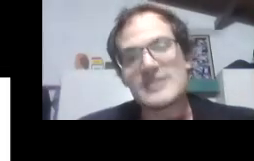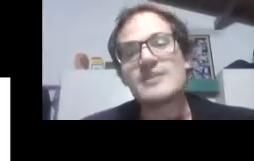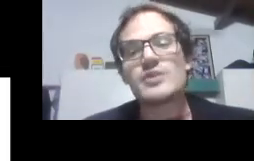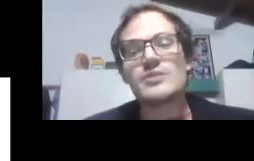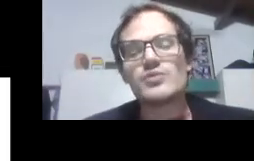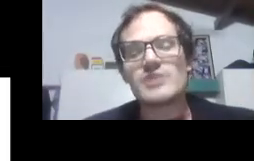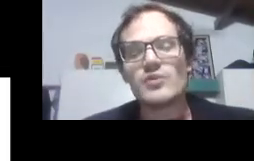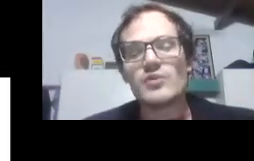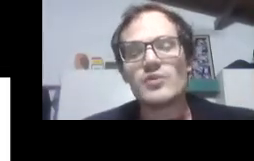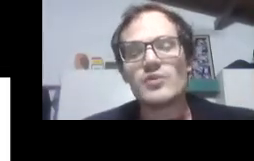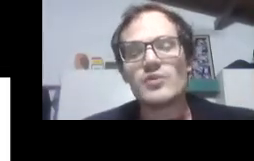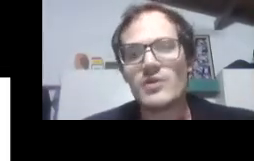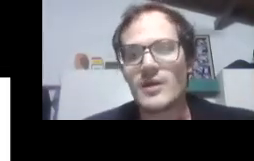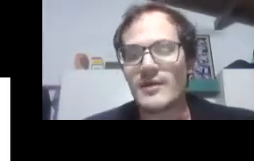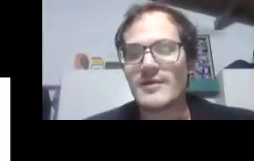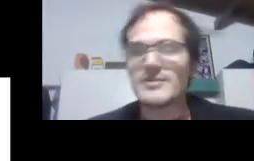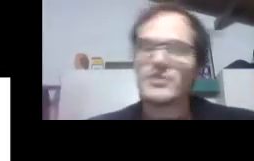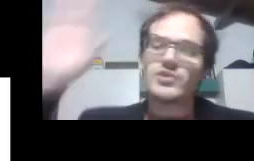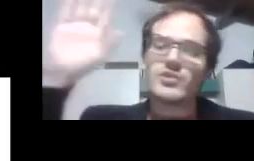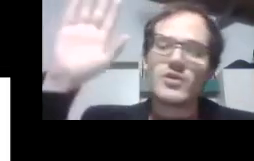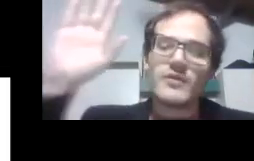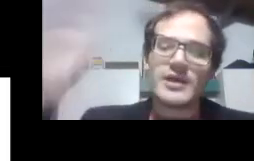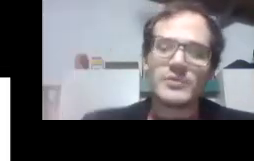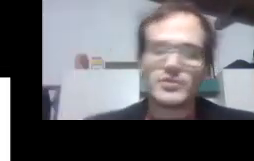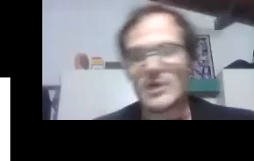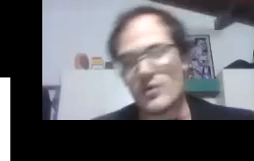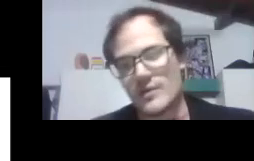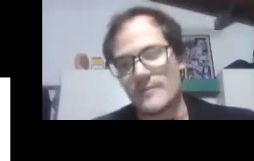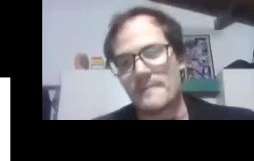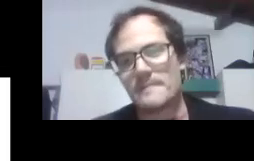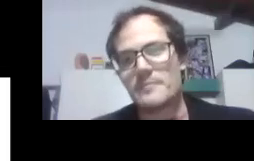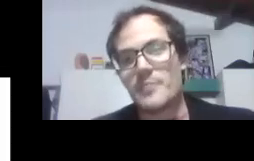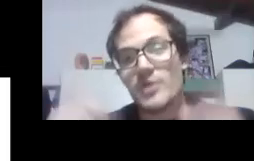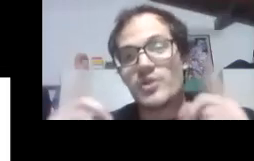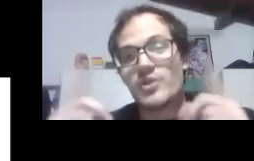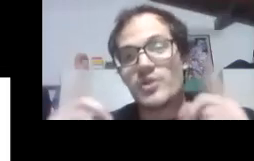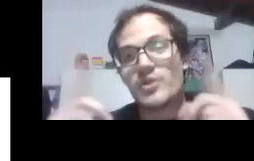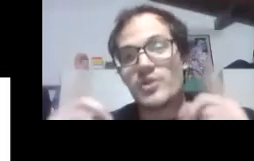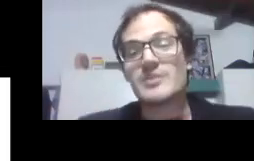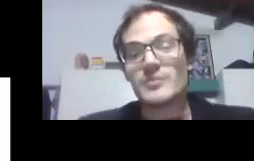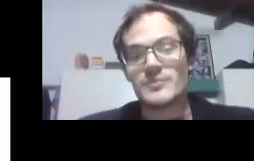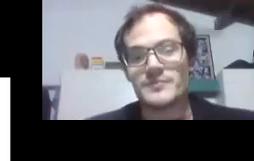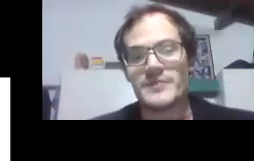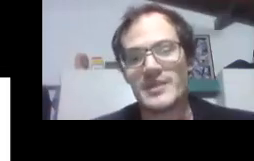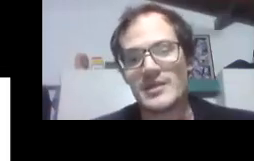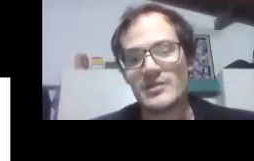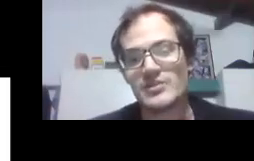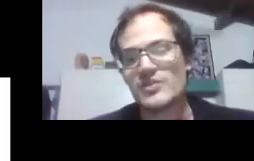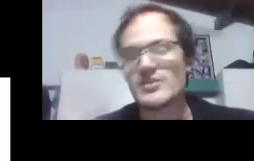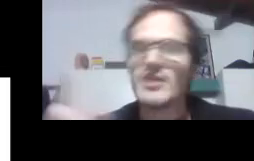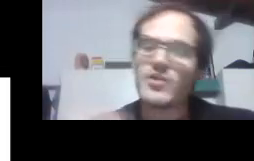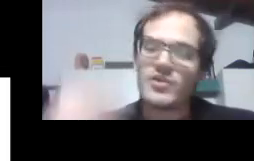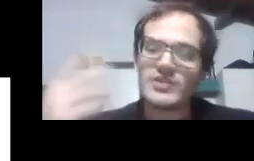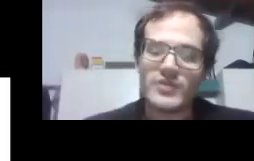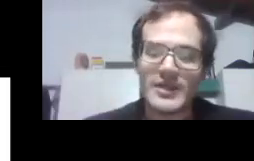así van a surgir muchas juntas de gobierno que van a decir, nosotros gobernamos ahora, pero en nombre del rey Fernando VII. Entonces